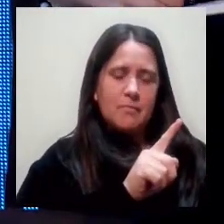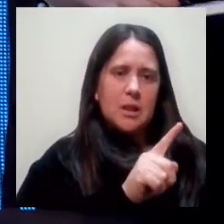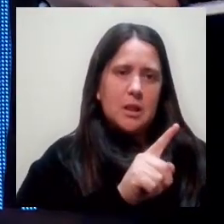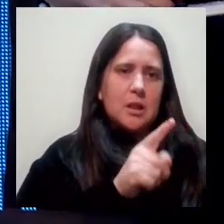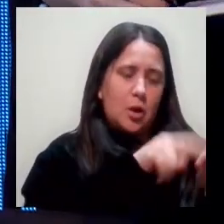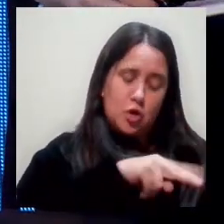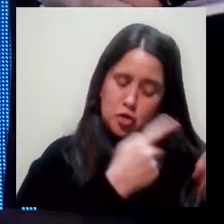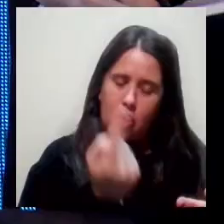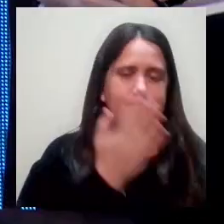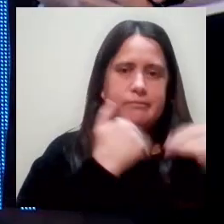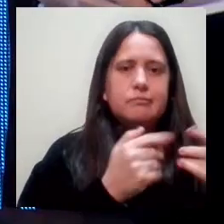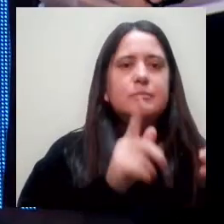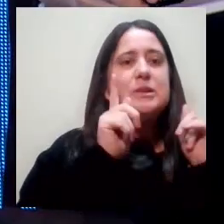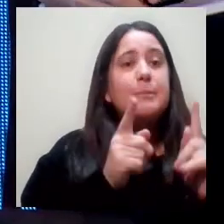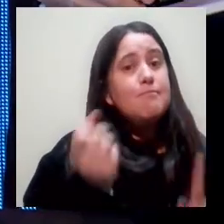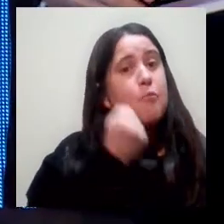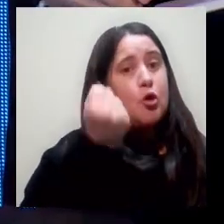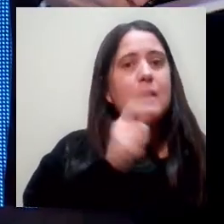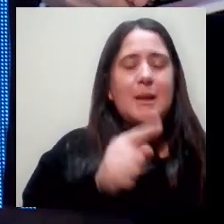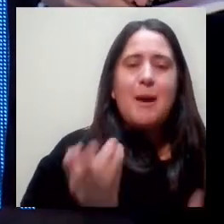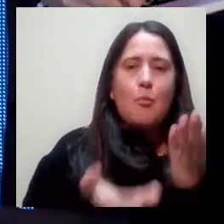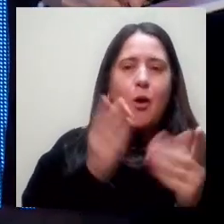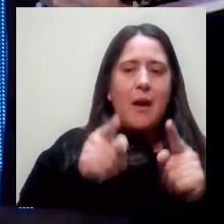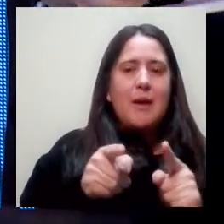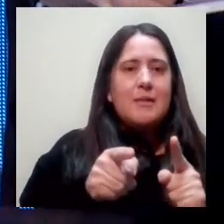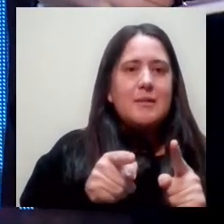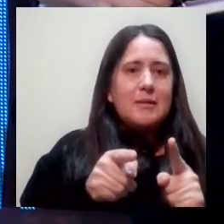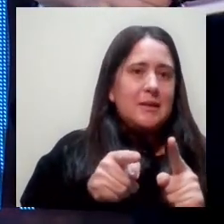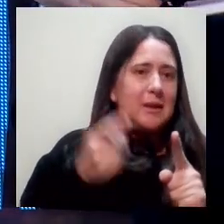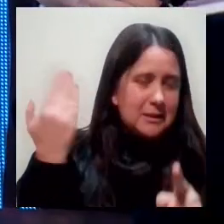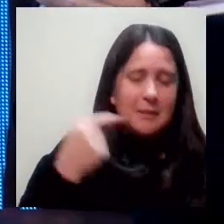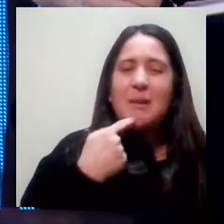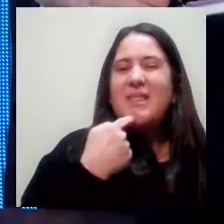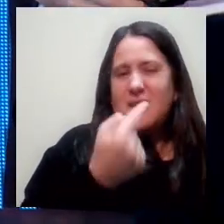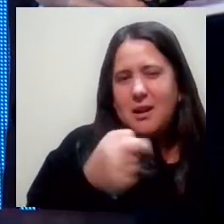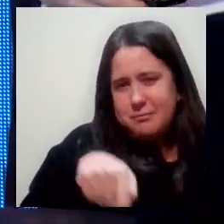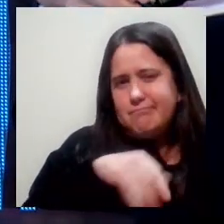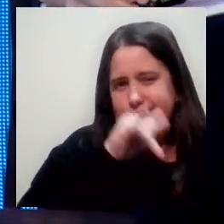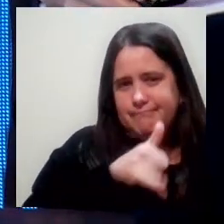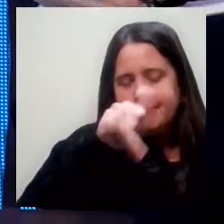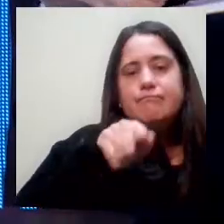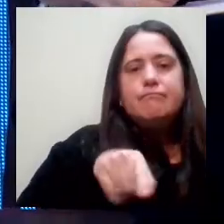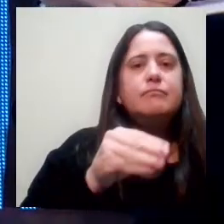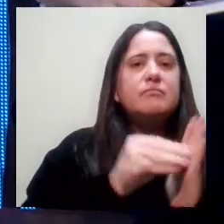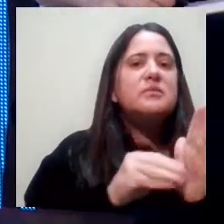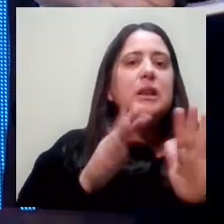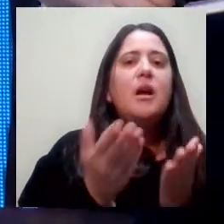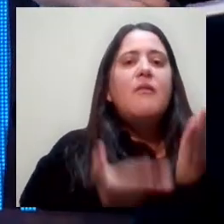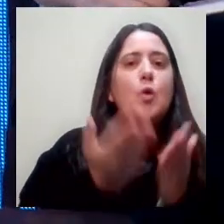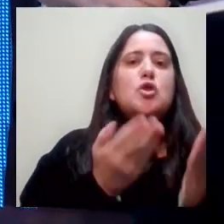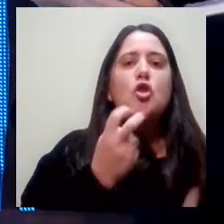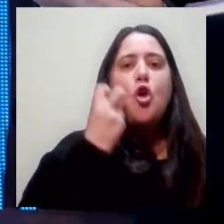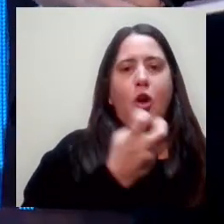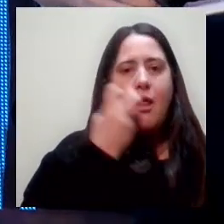autónoma. Y otro dato relevante de esta prueba LEO que traigo también acá es el dato de la evaluación de oralidad. Esta prueba